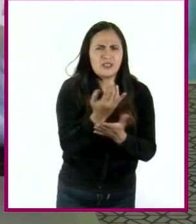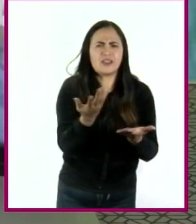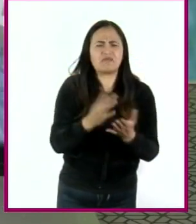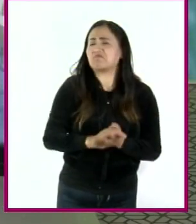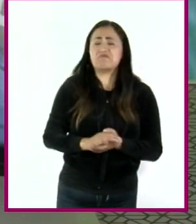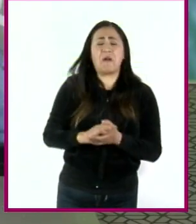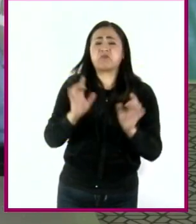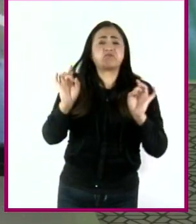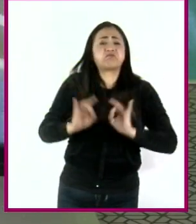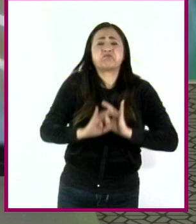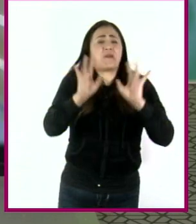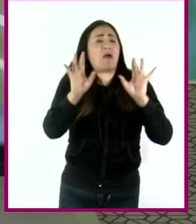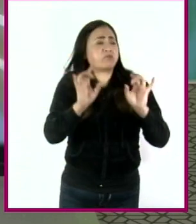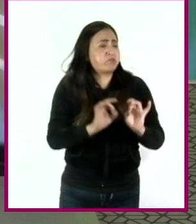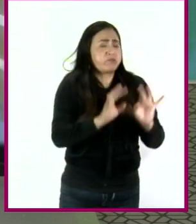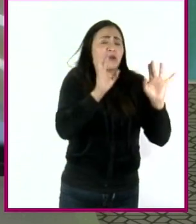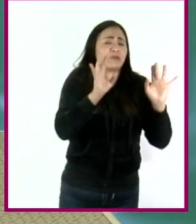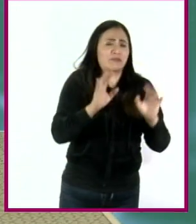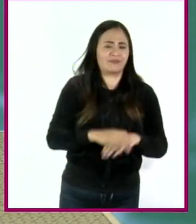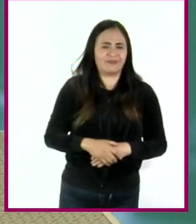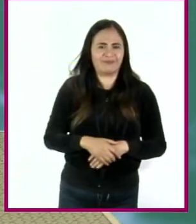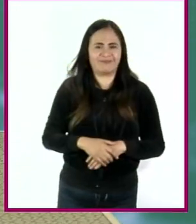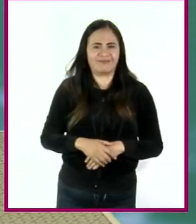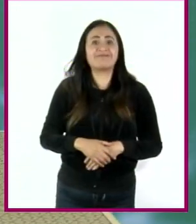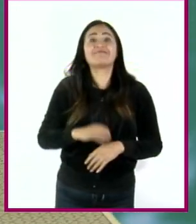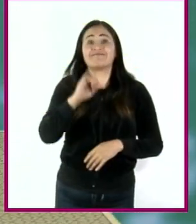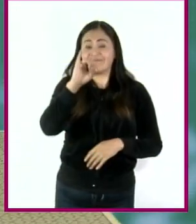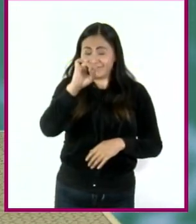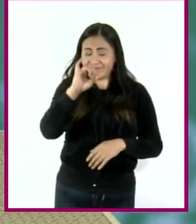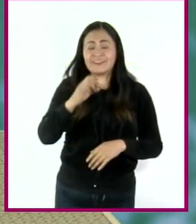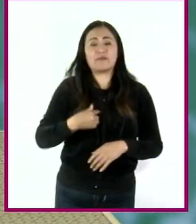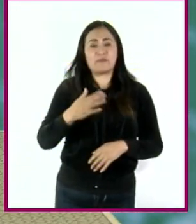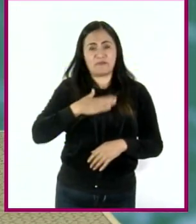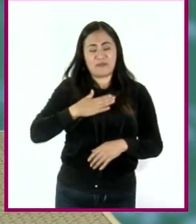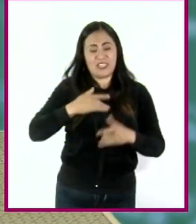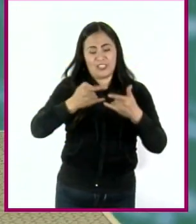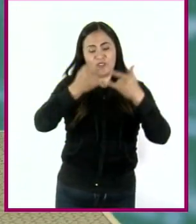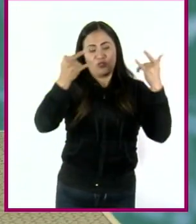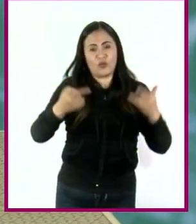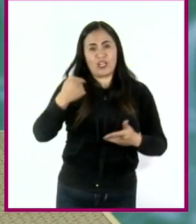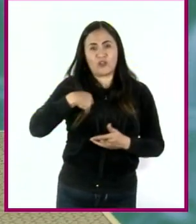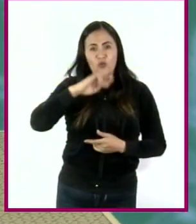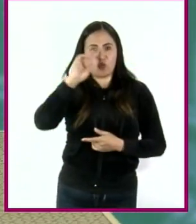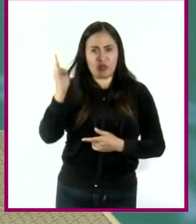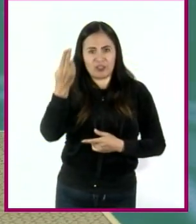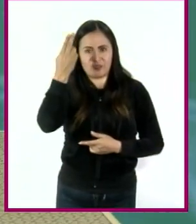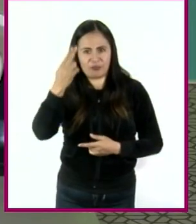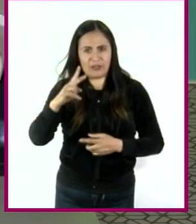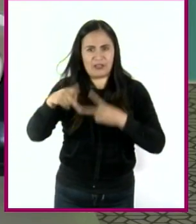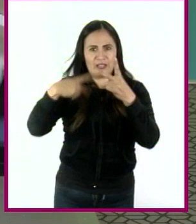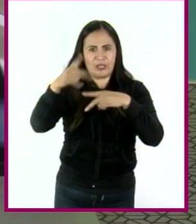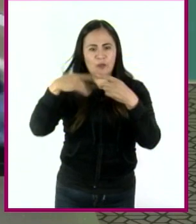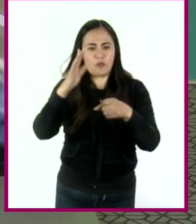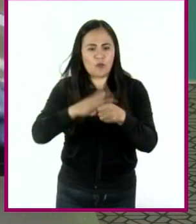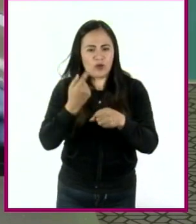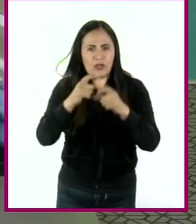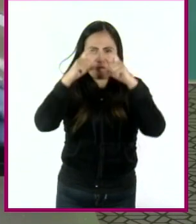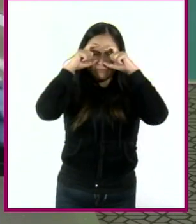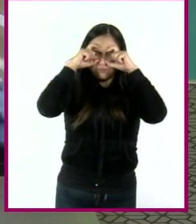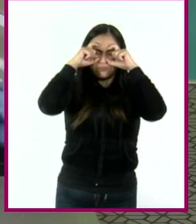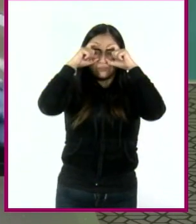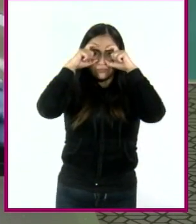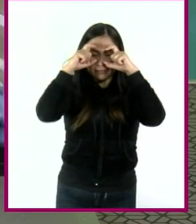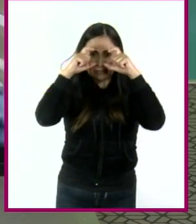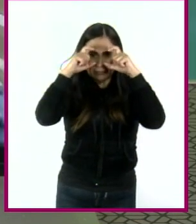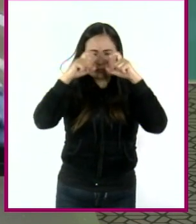cayendo solito. Ya he contado muchas veces que fui a la universidad porque tenía anteojos muy gruesos, porque nací con